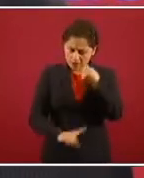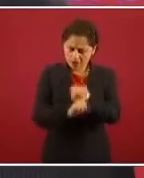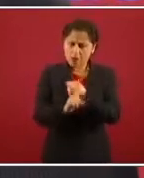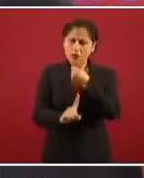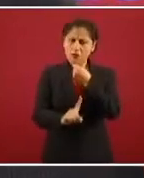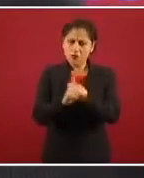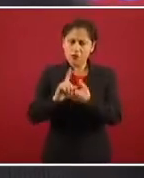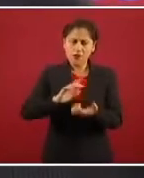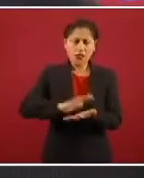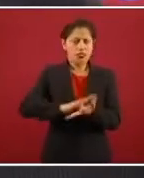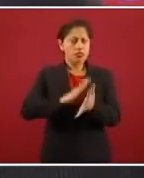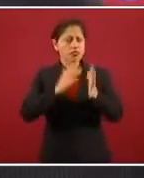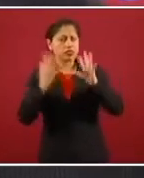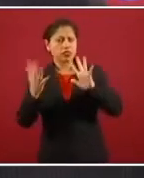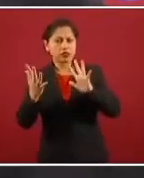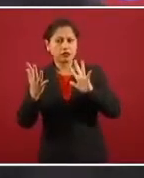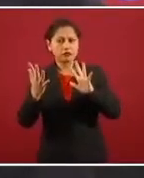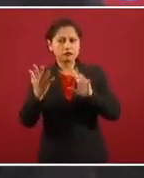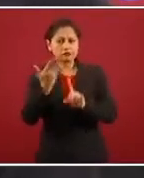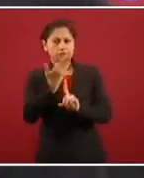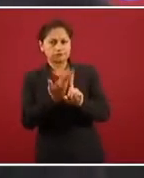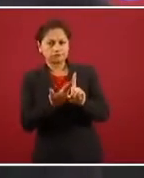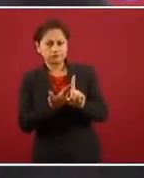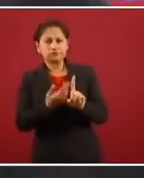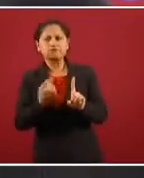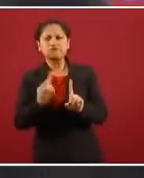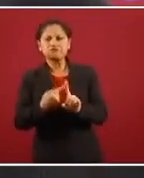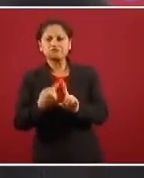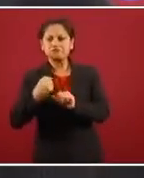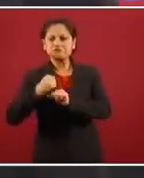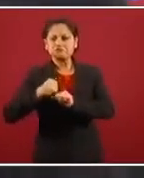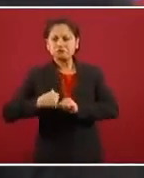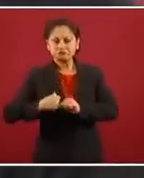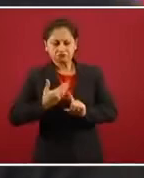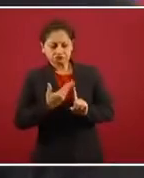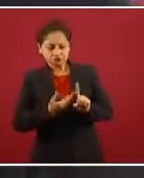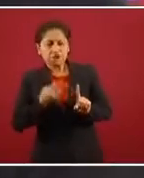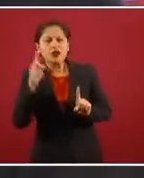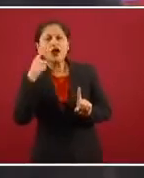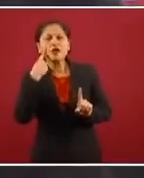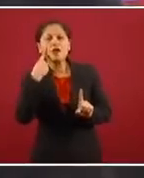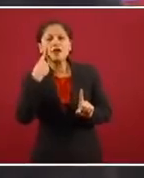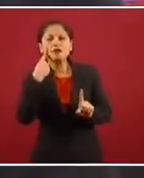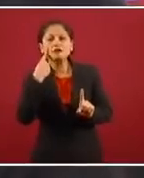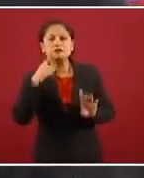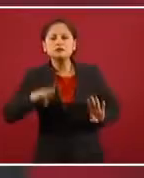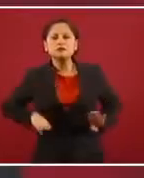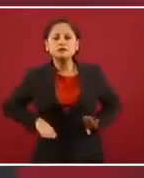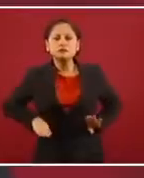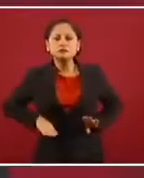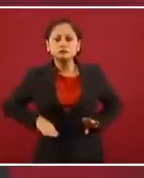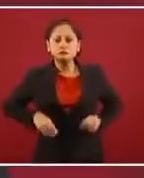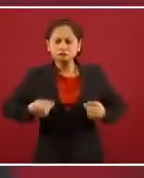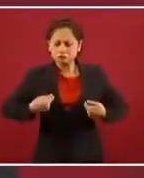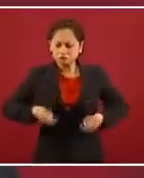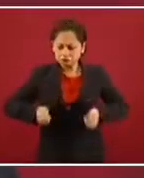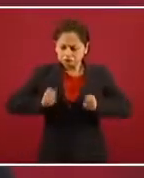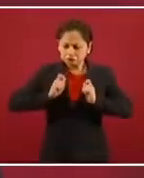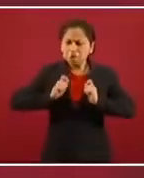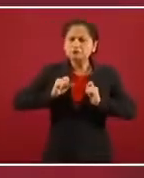los gobernantes. Entonces yo acepto el desafío y estoy seguro que vamos a salir